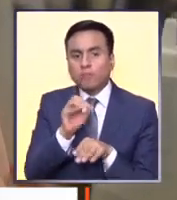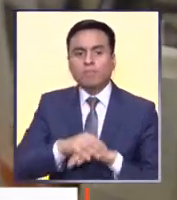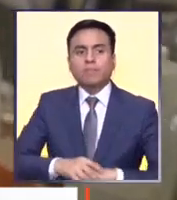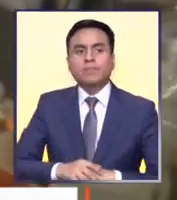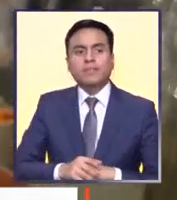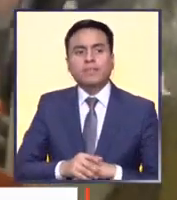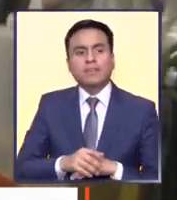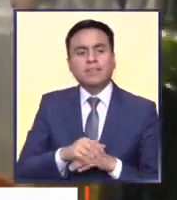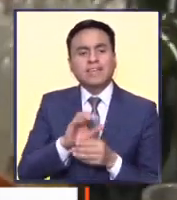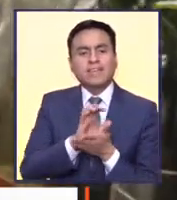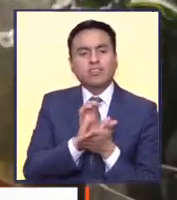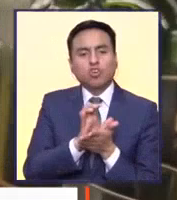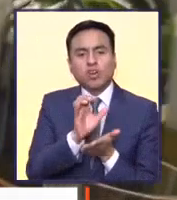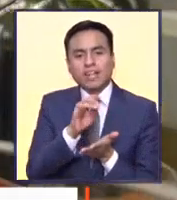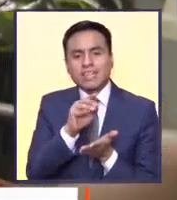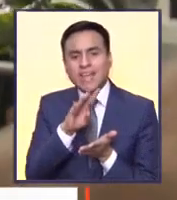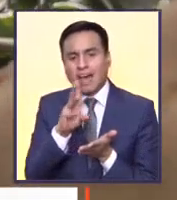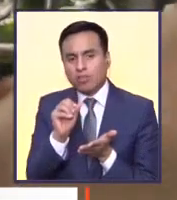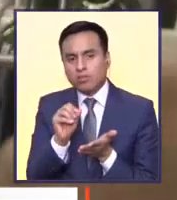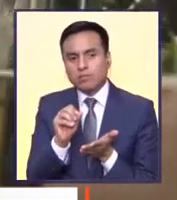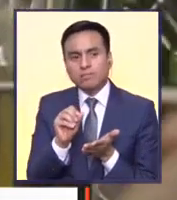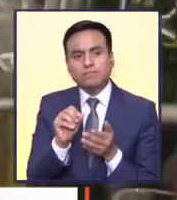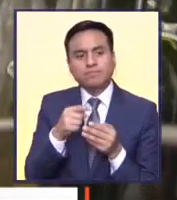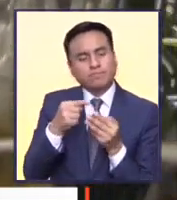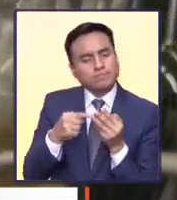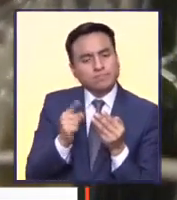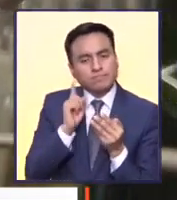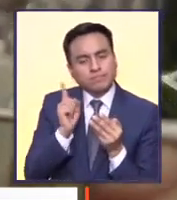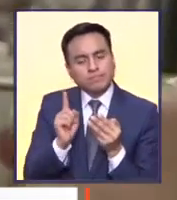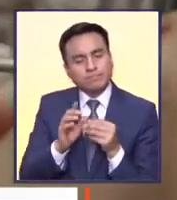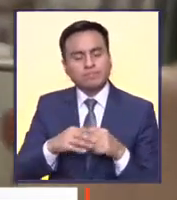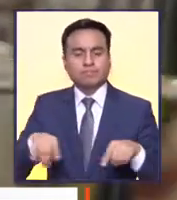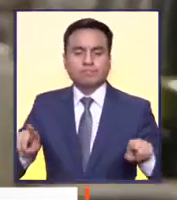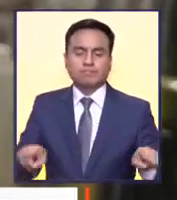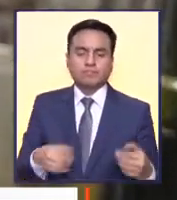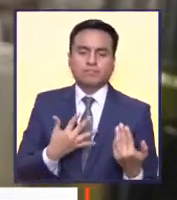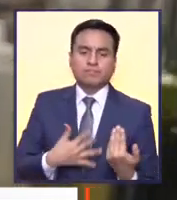Queso gratinado. Y un pancho.